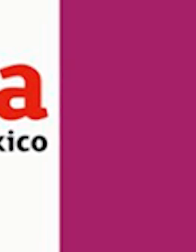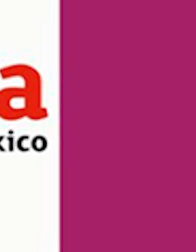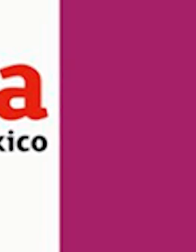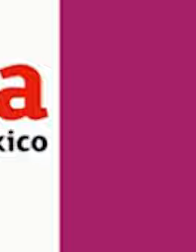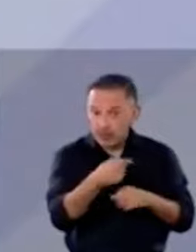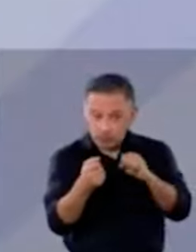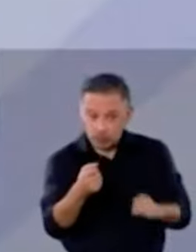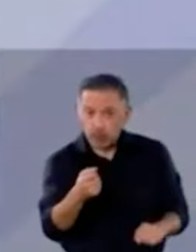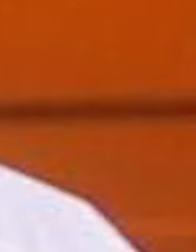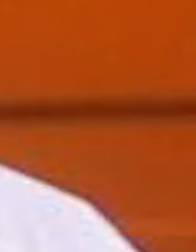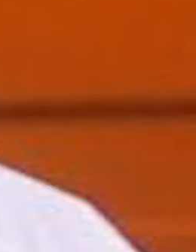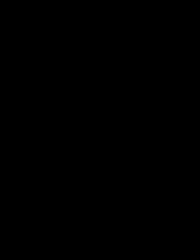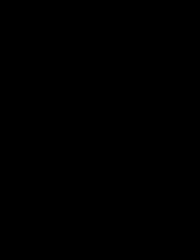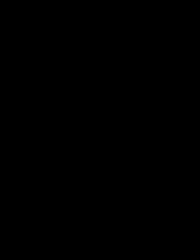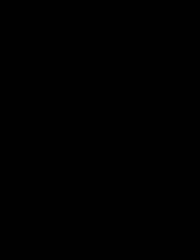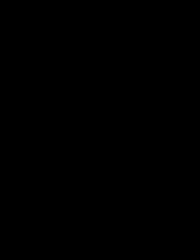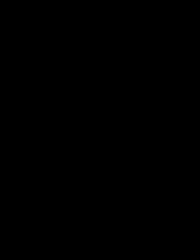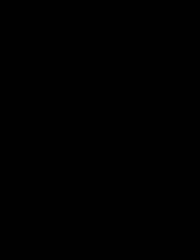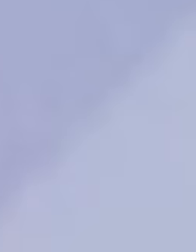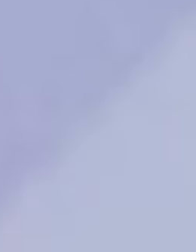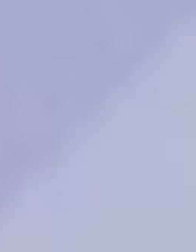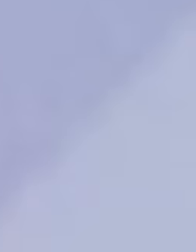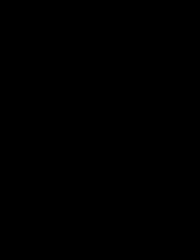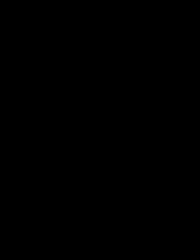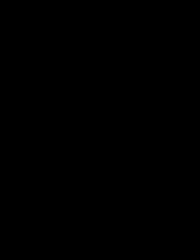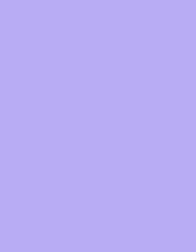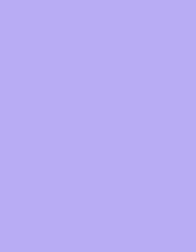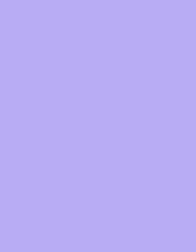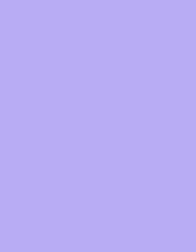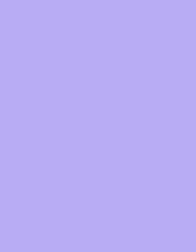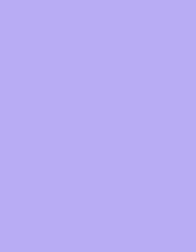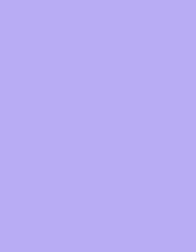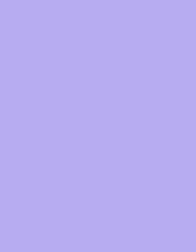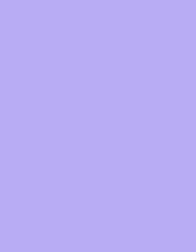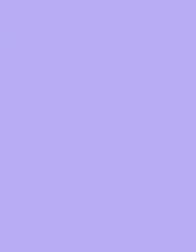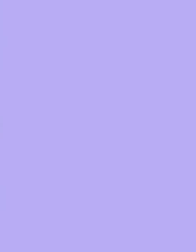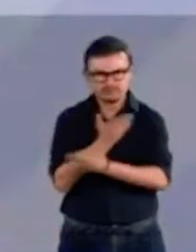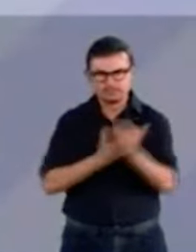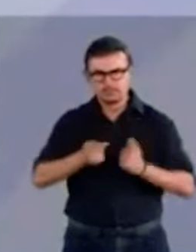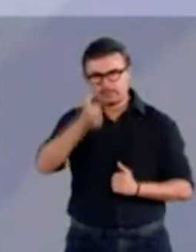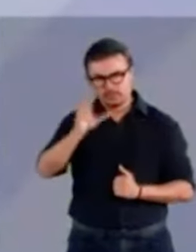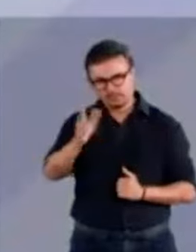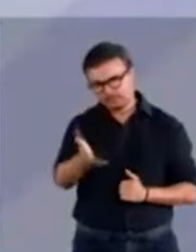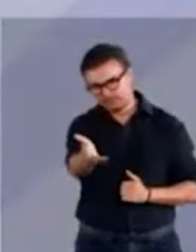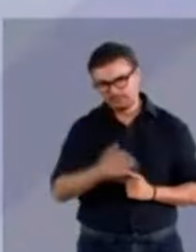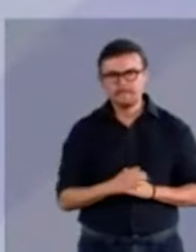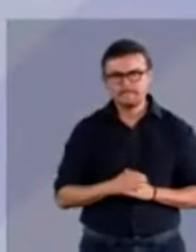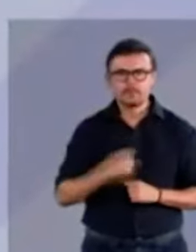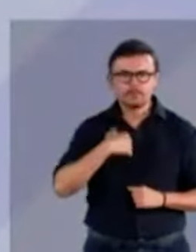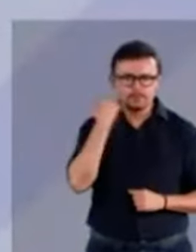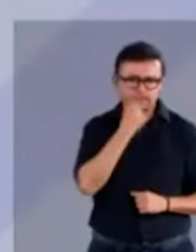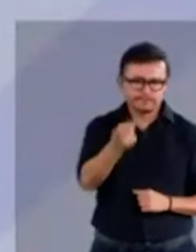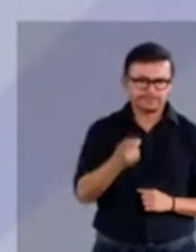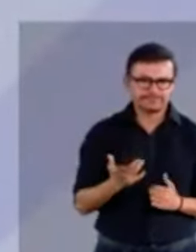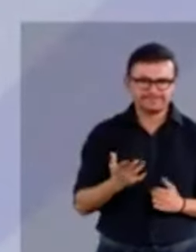de qué partido sean Diciéndose la altónica No sé cómo eso tiene que ver con los partidos políticos Pero finalmente con los plurinominales Acusó a Morena de intentar manipular